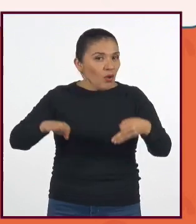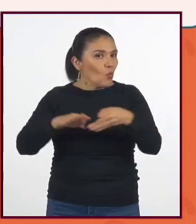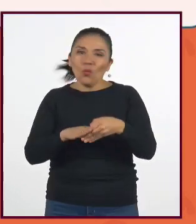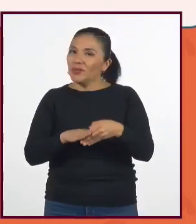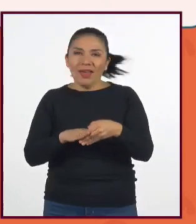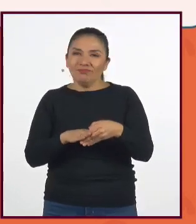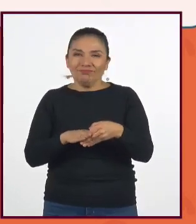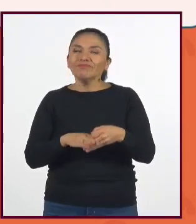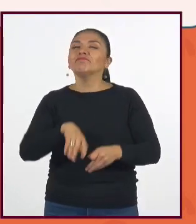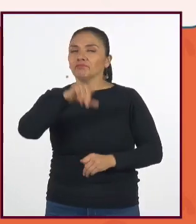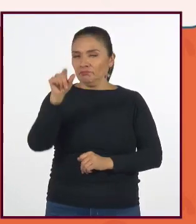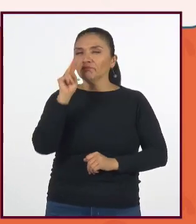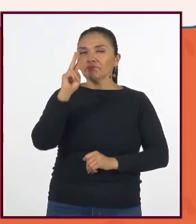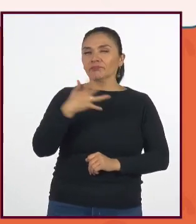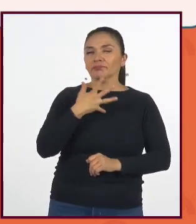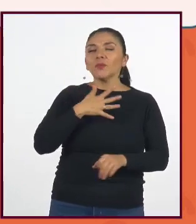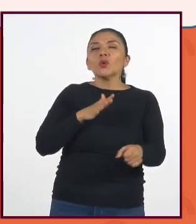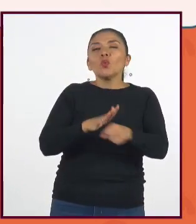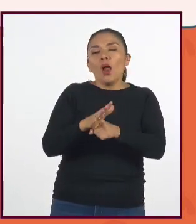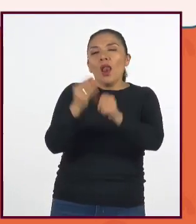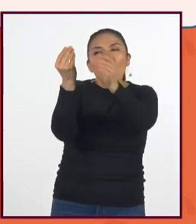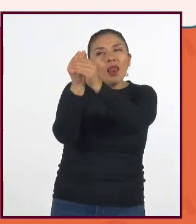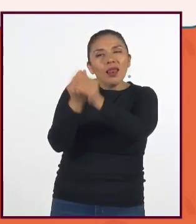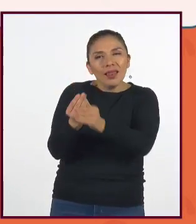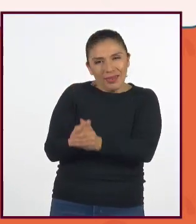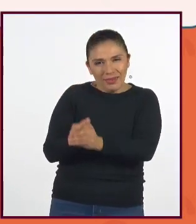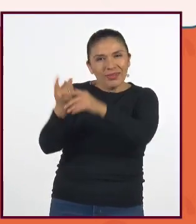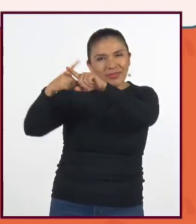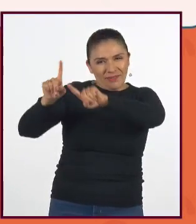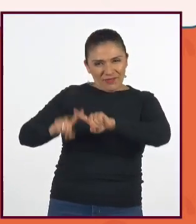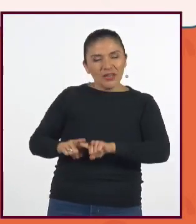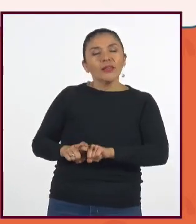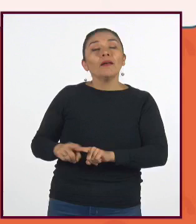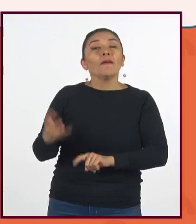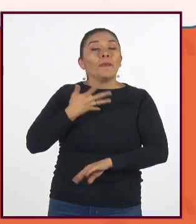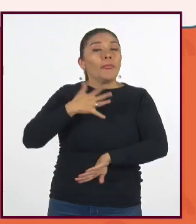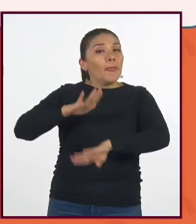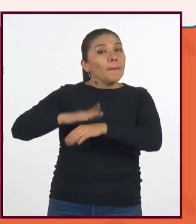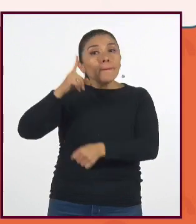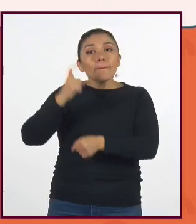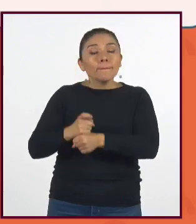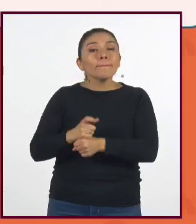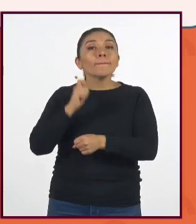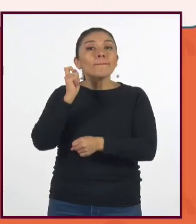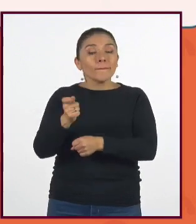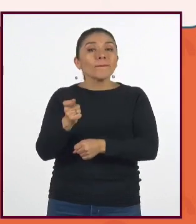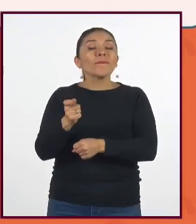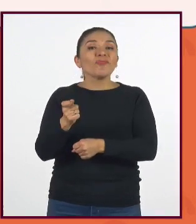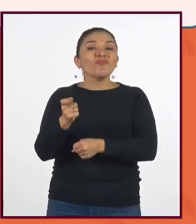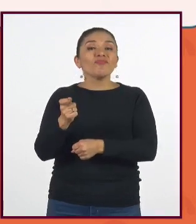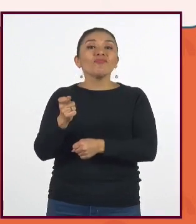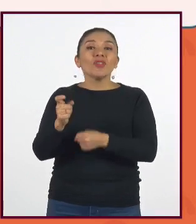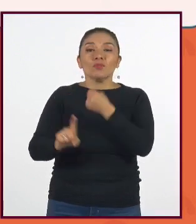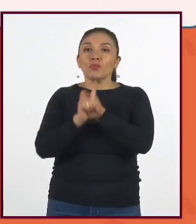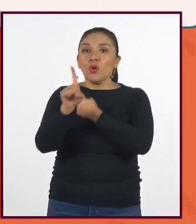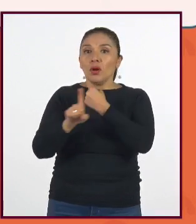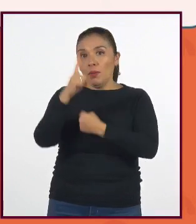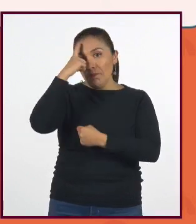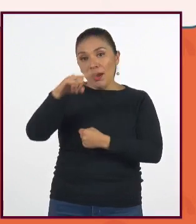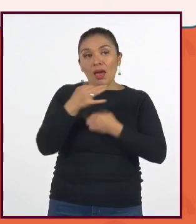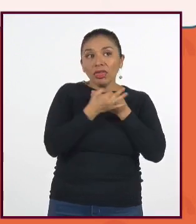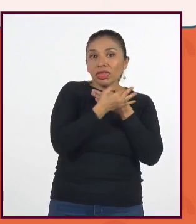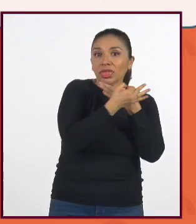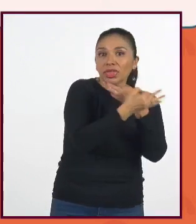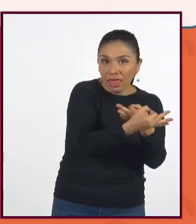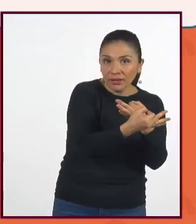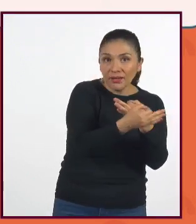vamos a revisar algunos efectos sobre las sustancias y las que tienen más efectos sobre engancharse en la dependencia,